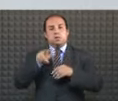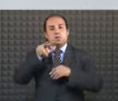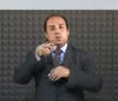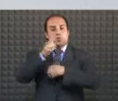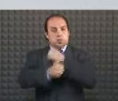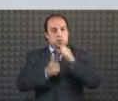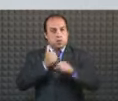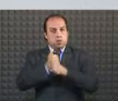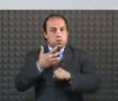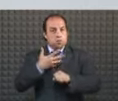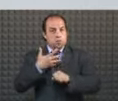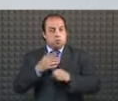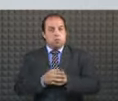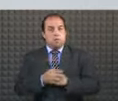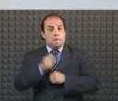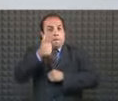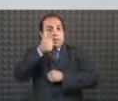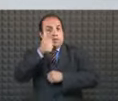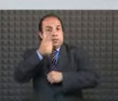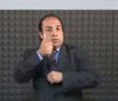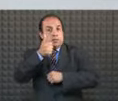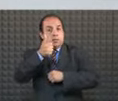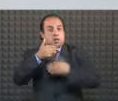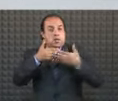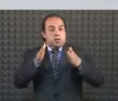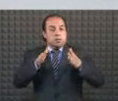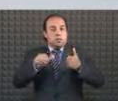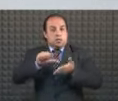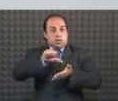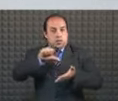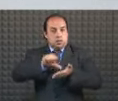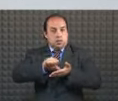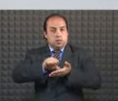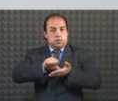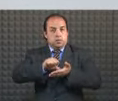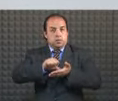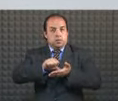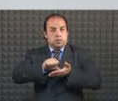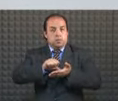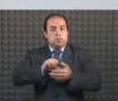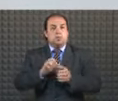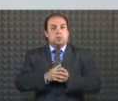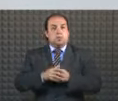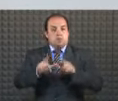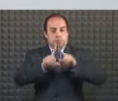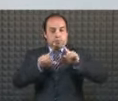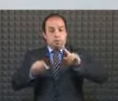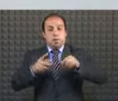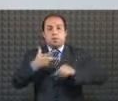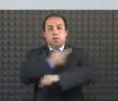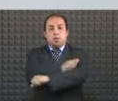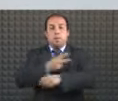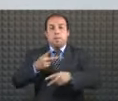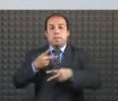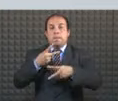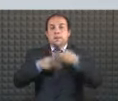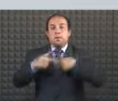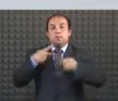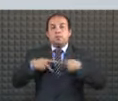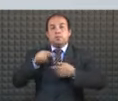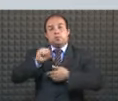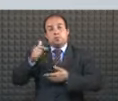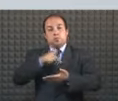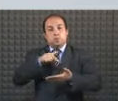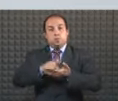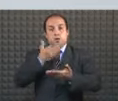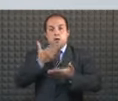pues sí fue la primera vez que se abría en el centro del país esta vacunación, vinieron personas de otros lugares, y ahora pues es